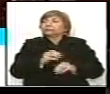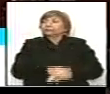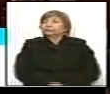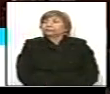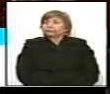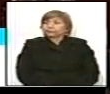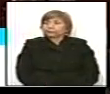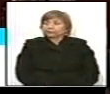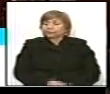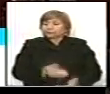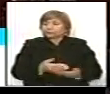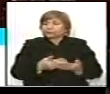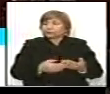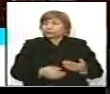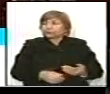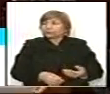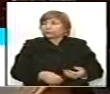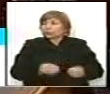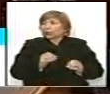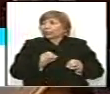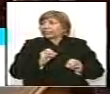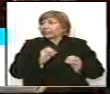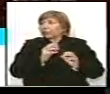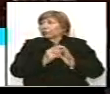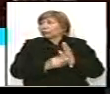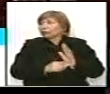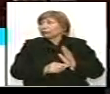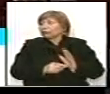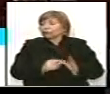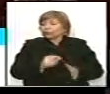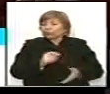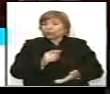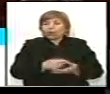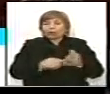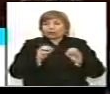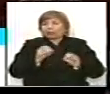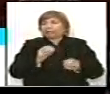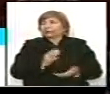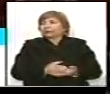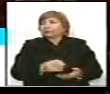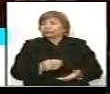morir? Piensen en cosas así.